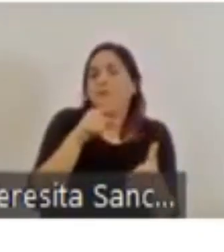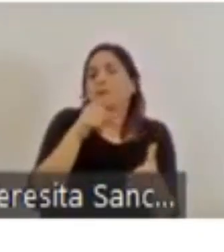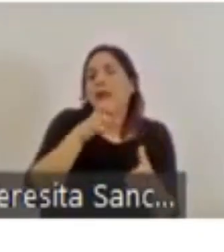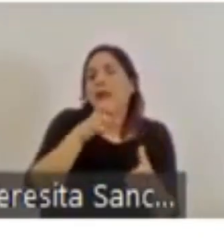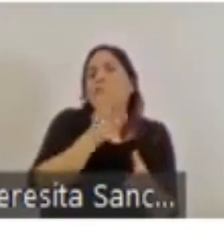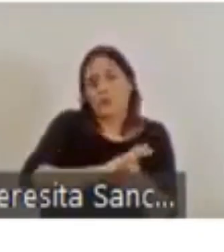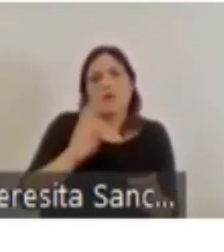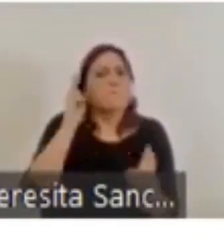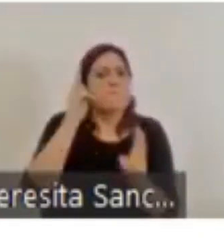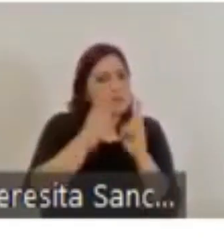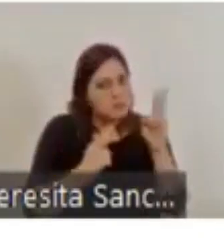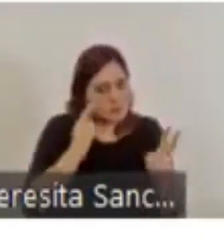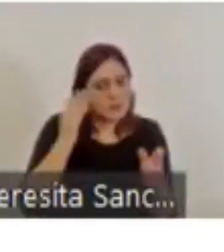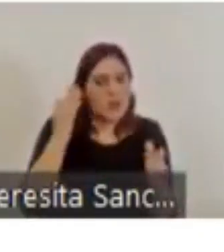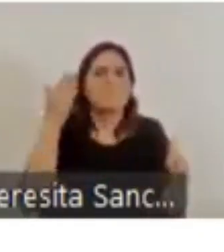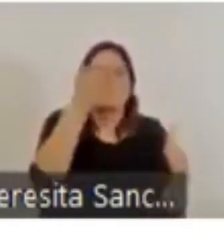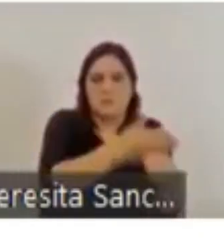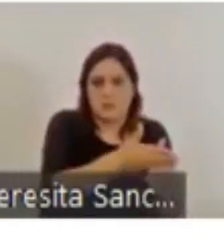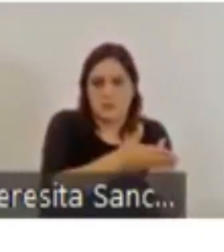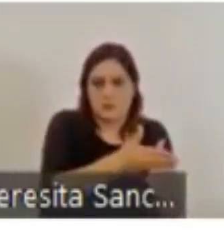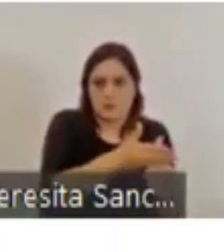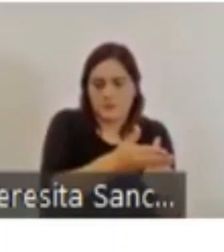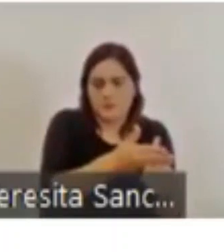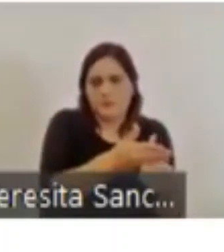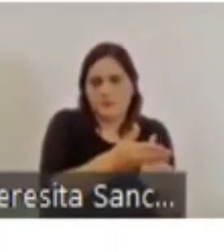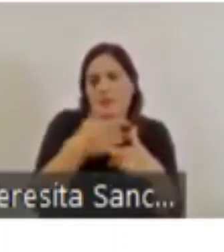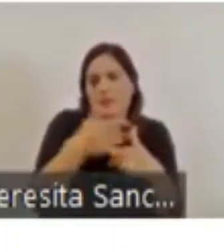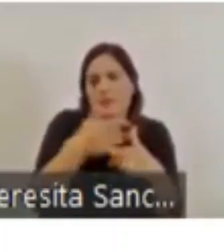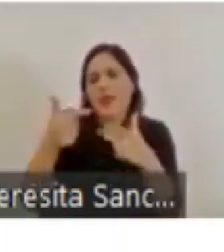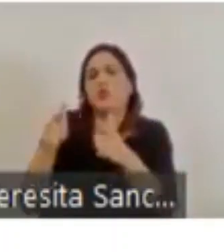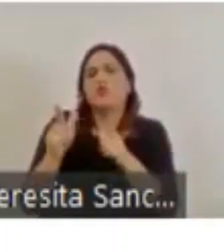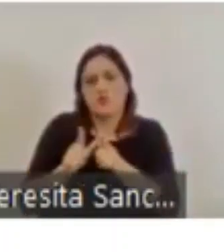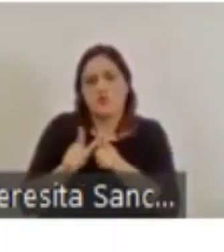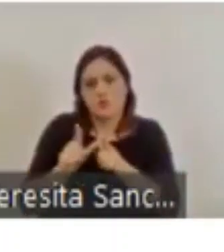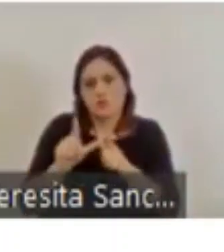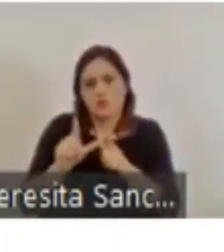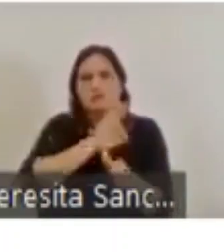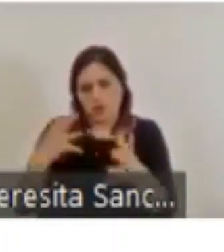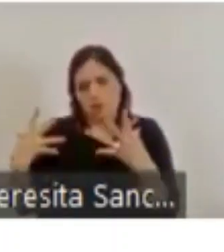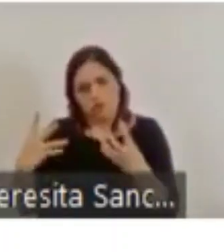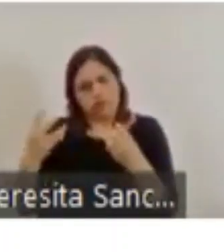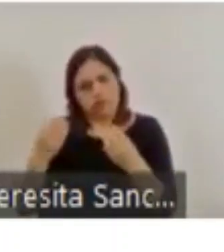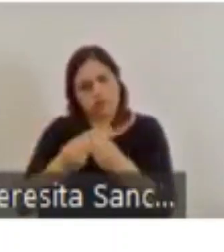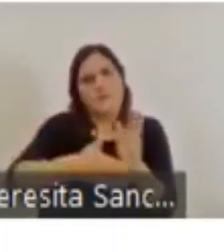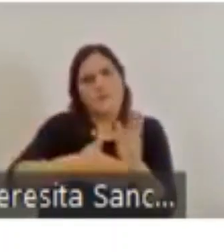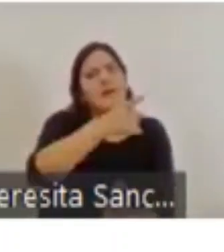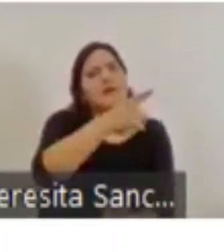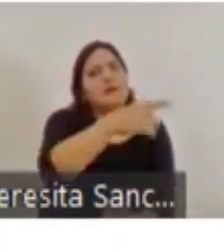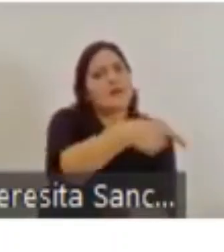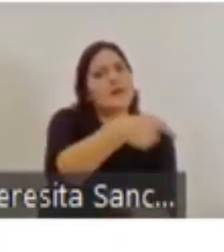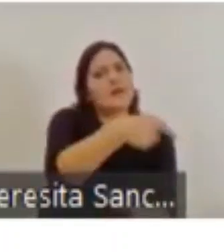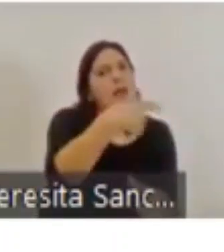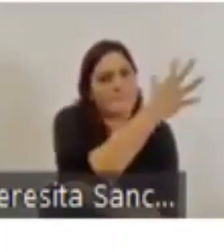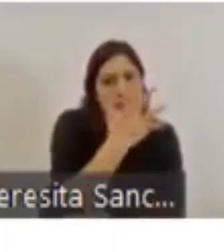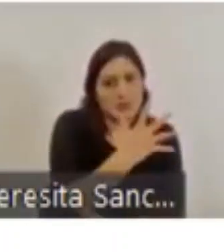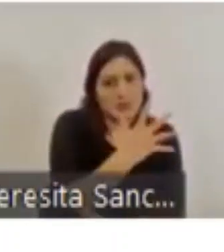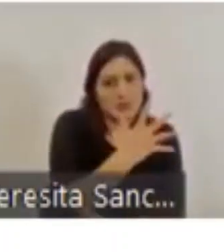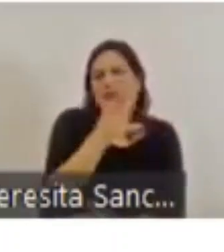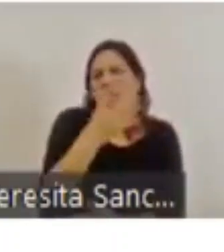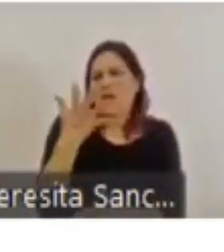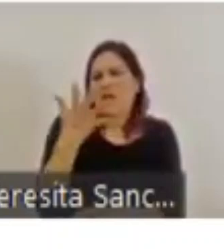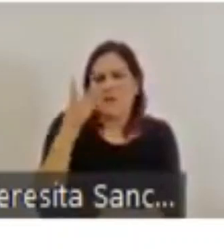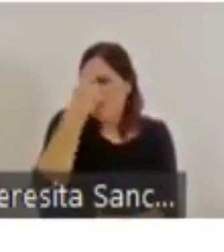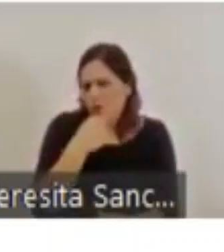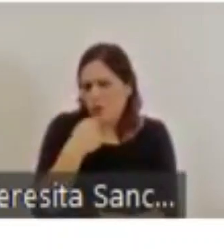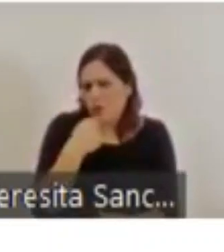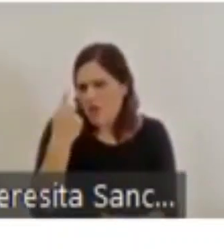ellos la agendan y entonces manejan grupos completos. Es un tour que dura un par de horas y en donde